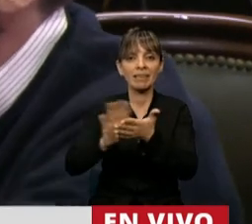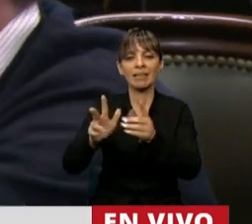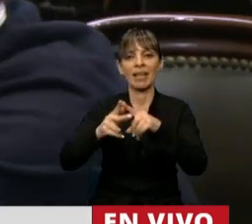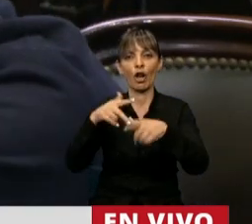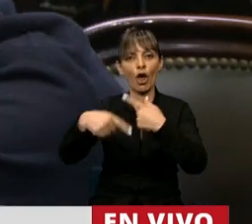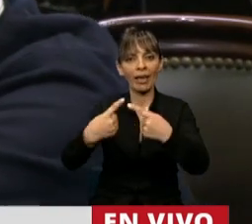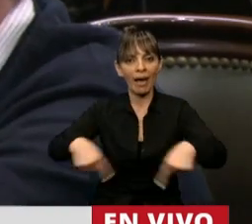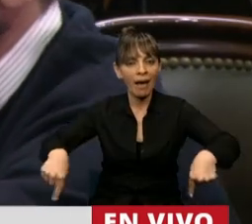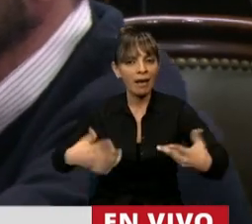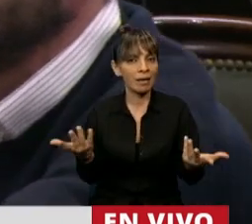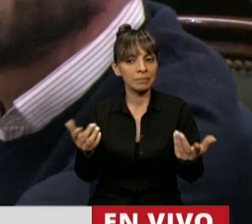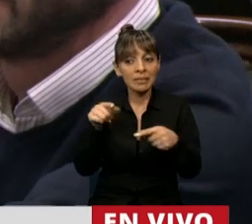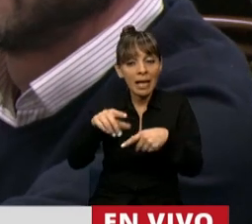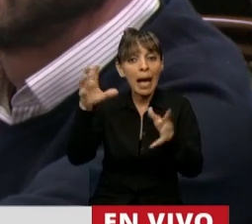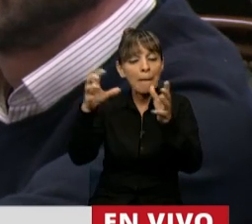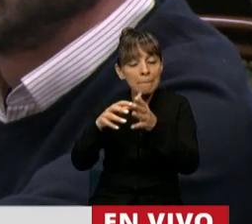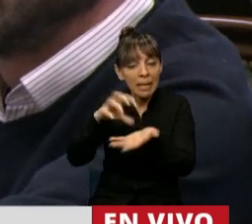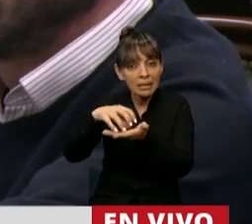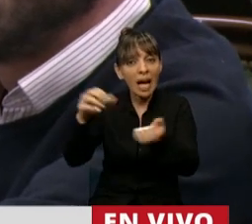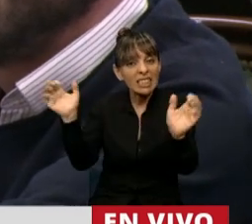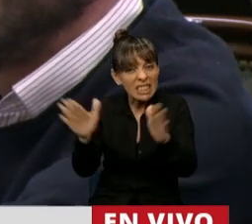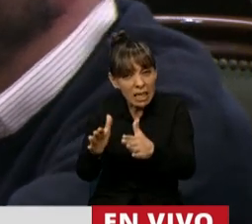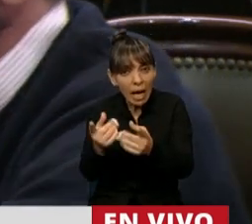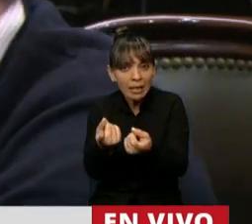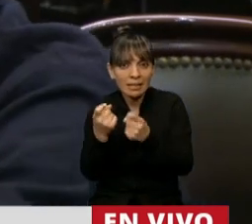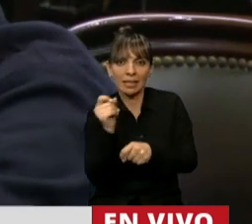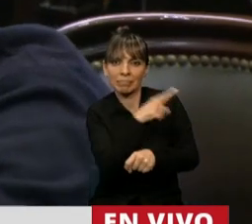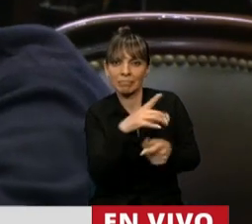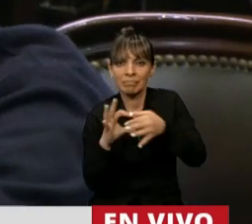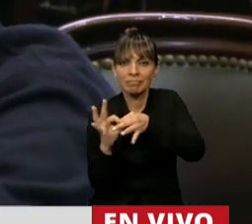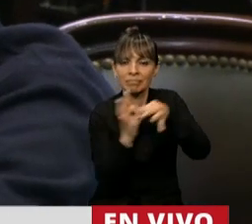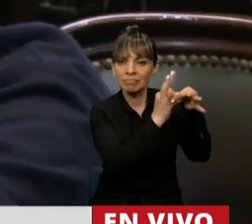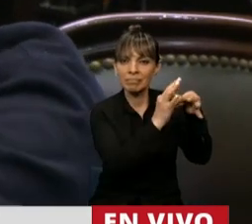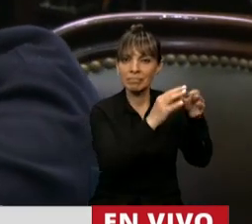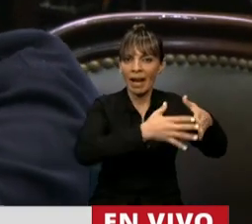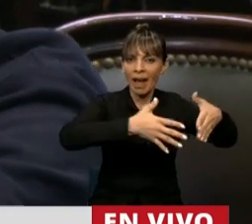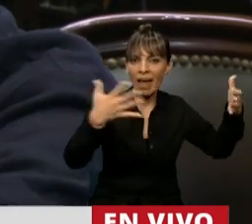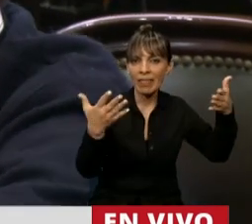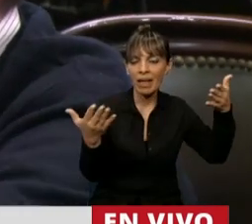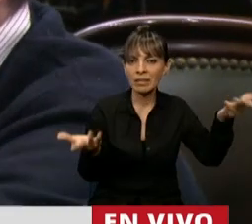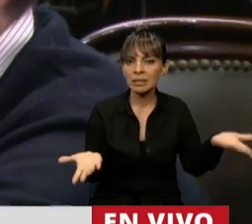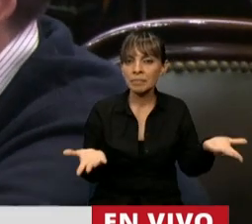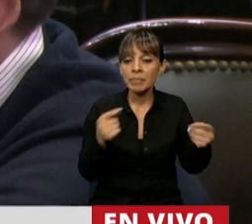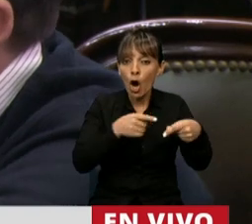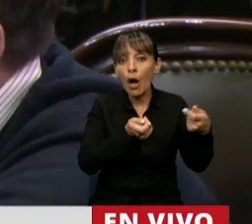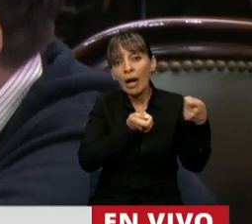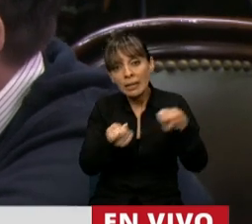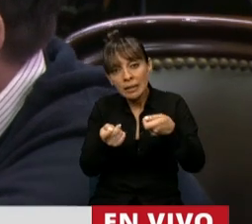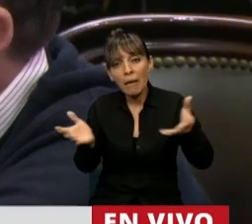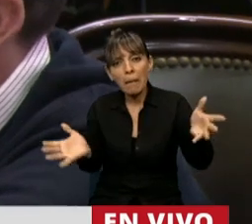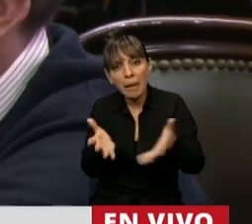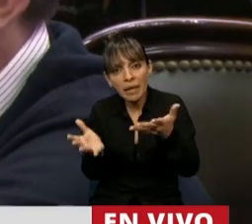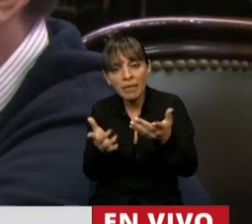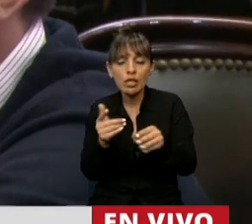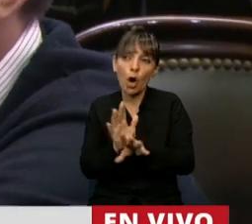chicas necesitan de las grandes. Los beneficios o incentivos que hoy pueden ser